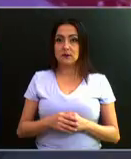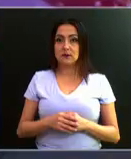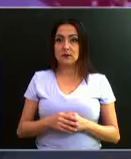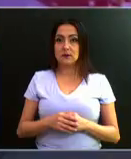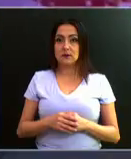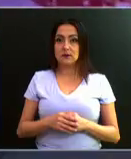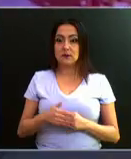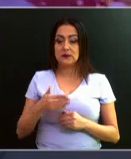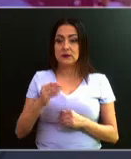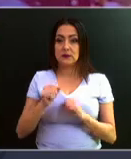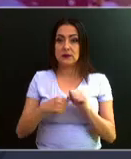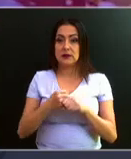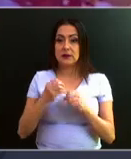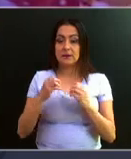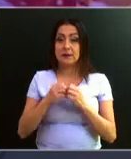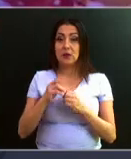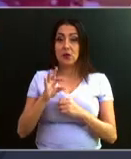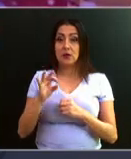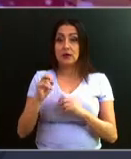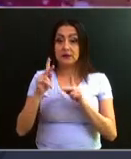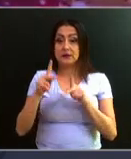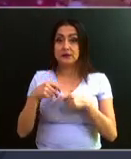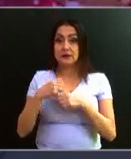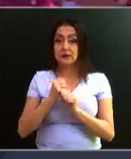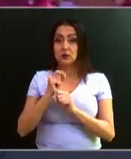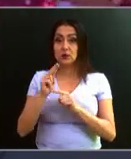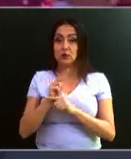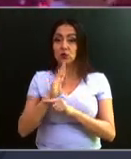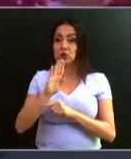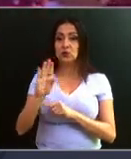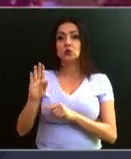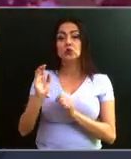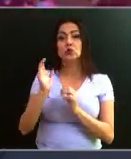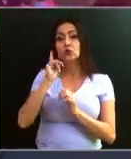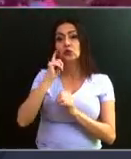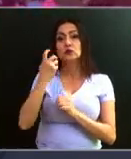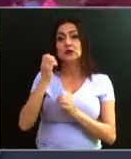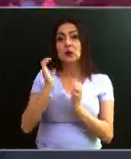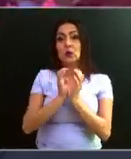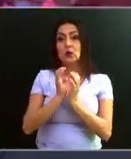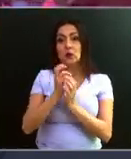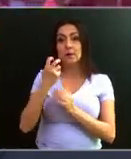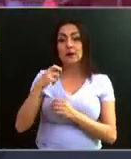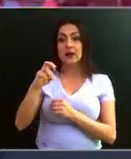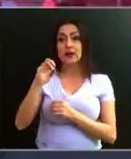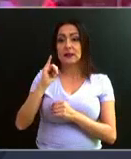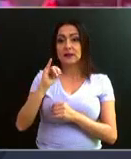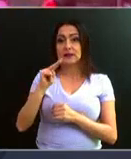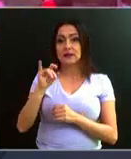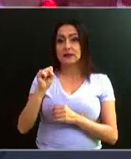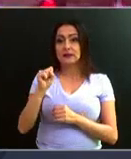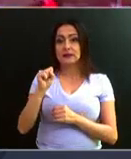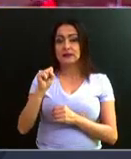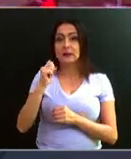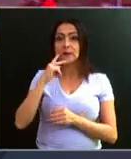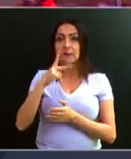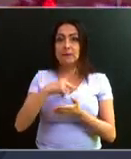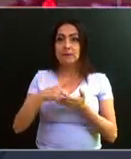Y en lo que va del año, más de 900 personas hicieron uso de su seguro viajero. El Instituto Nacional de Seguros